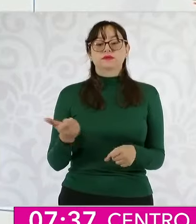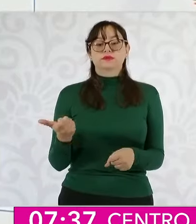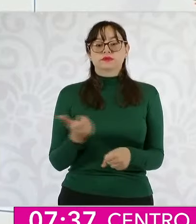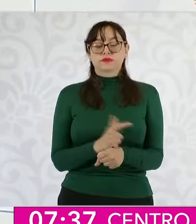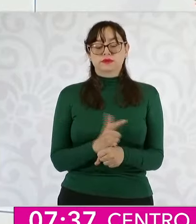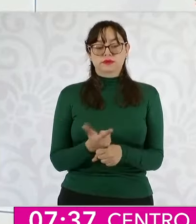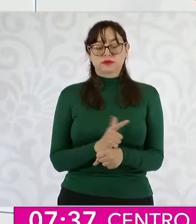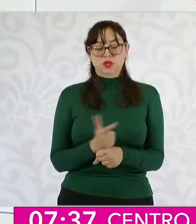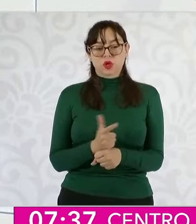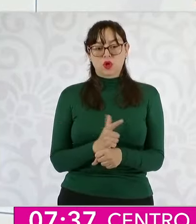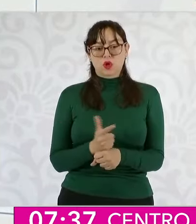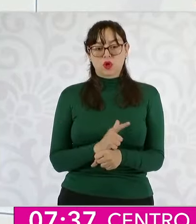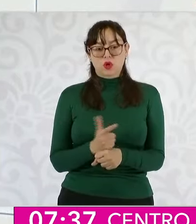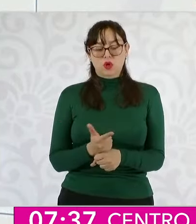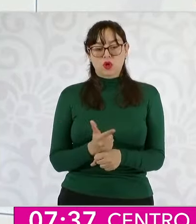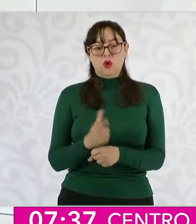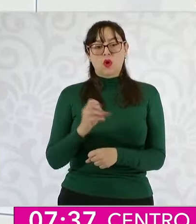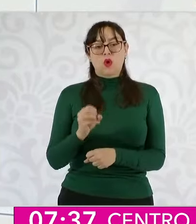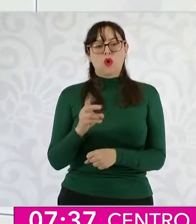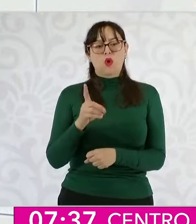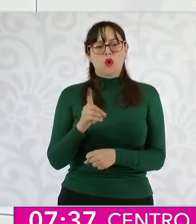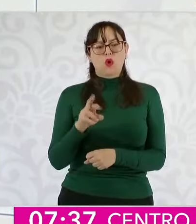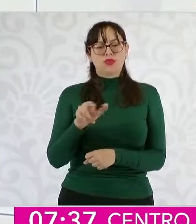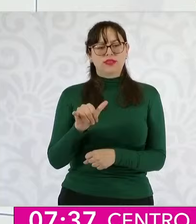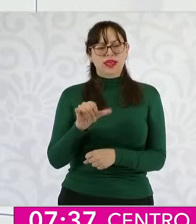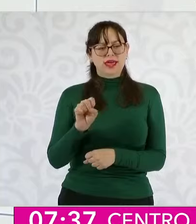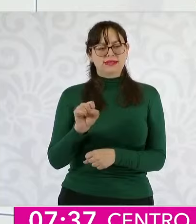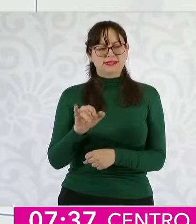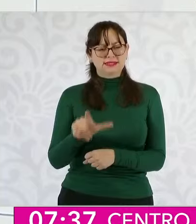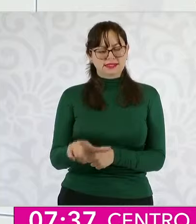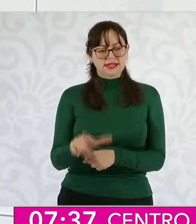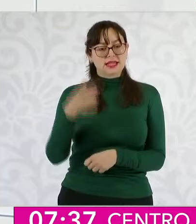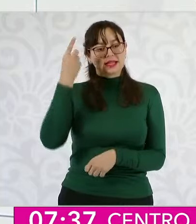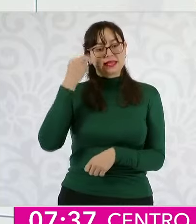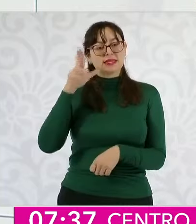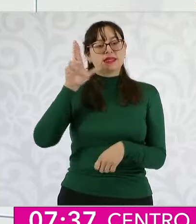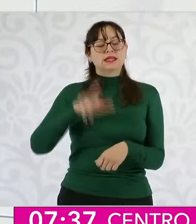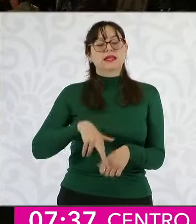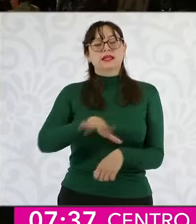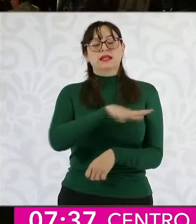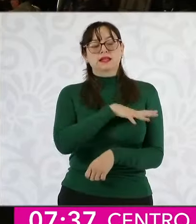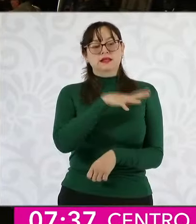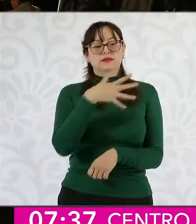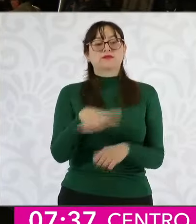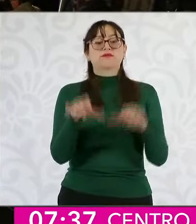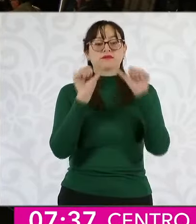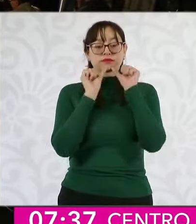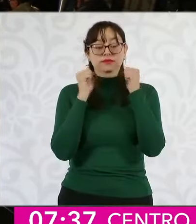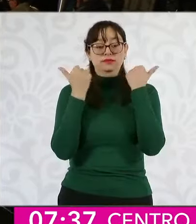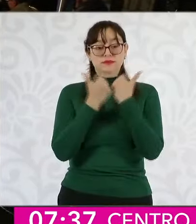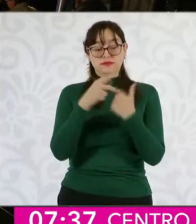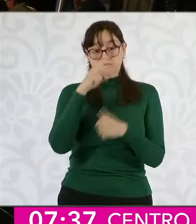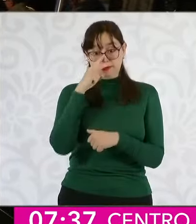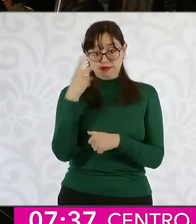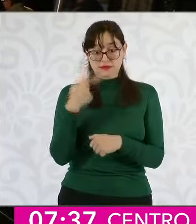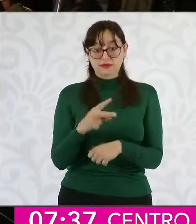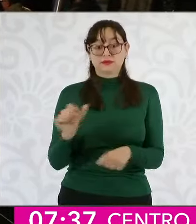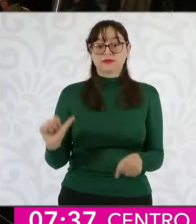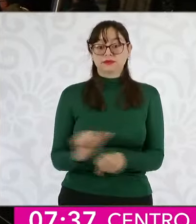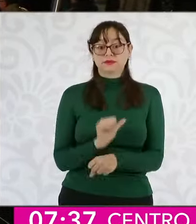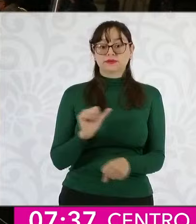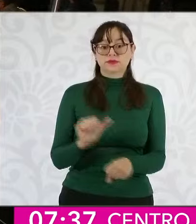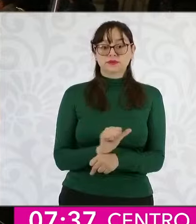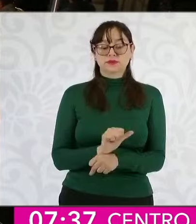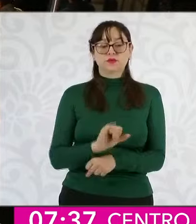licenciado Odrasir Barquera Salaís, director general de la Asociación Mexicana de la Industria